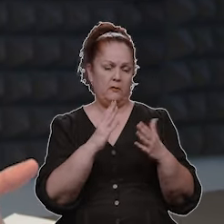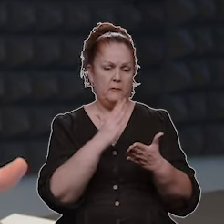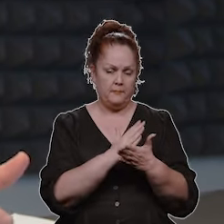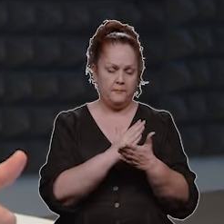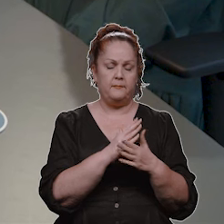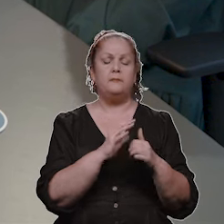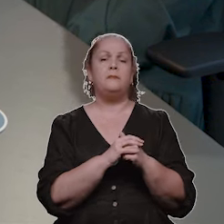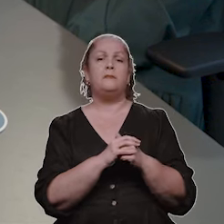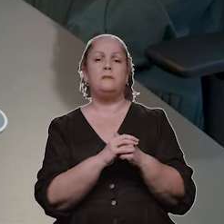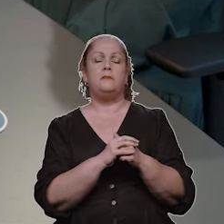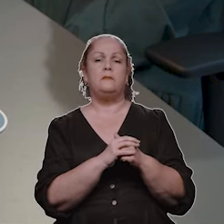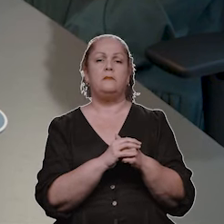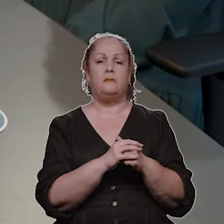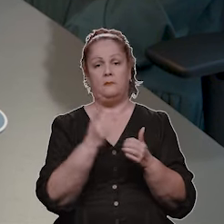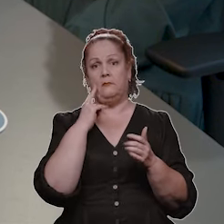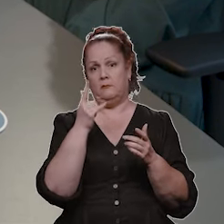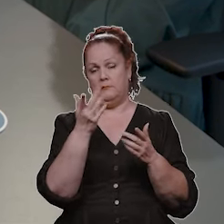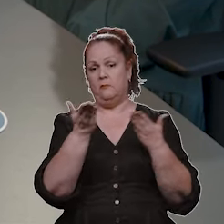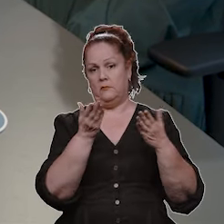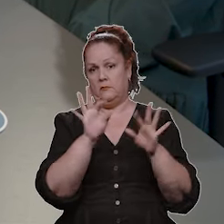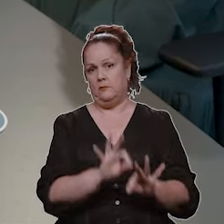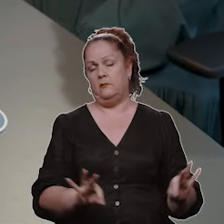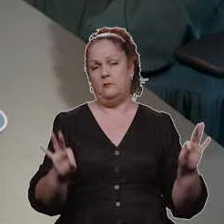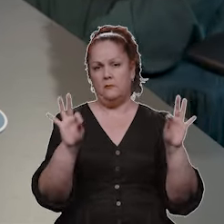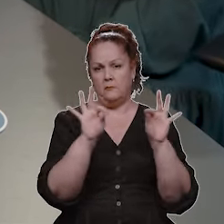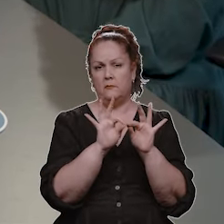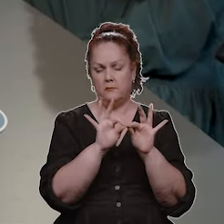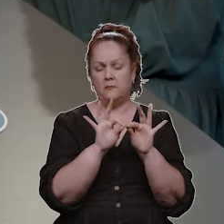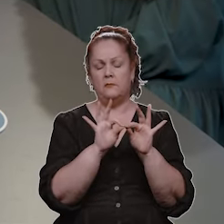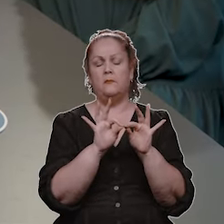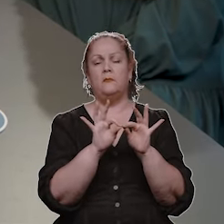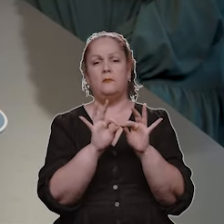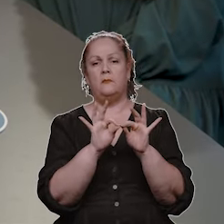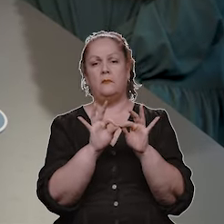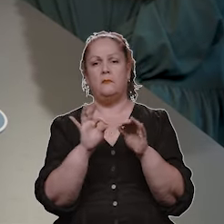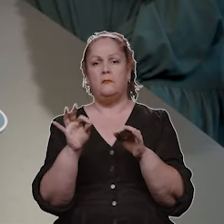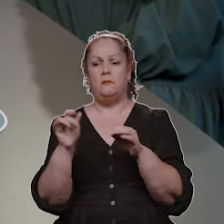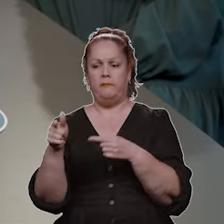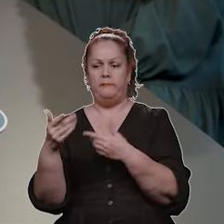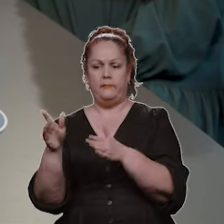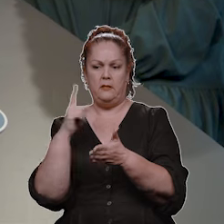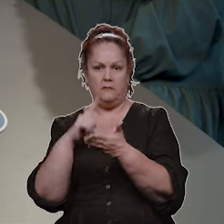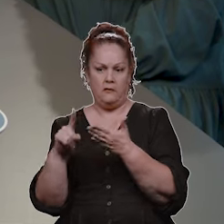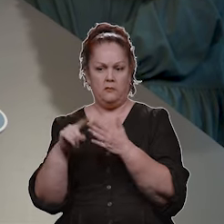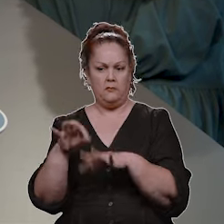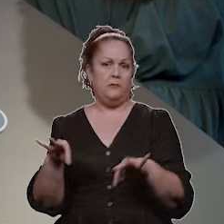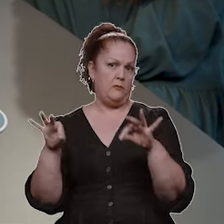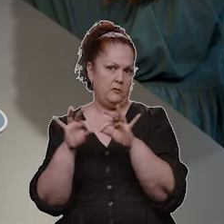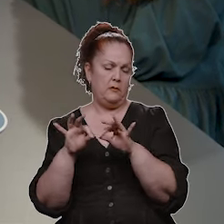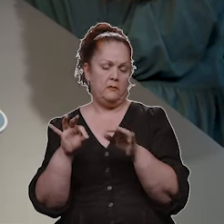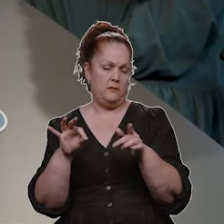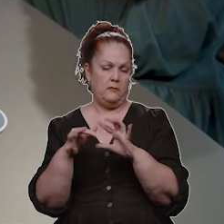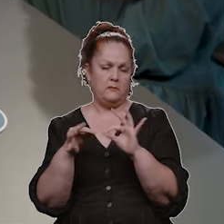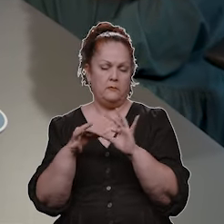la ciudadanía eh reconociendo la importancia de los servicios que se ofrecen desde la sala de investigaciones tanto de naturaleza criminal como civil